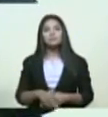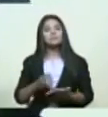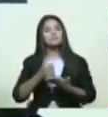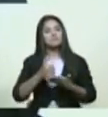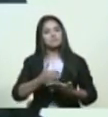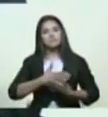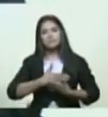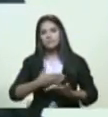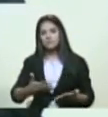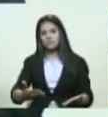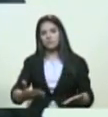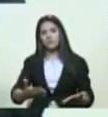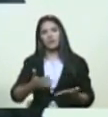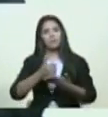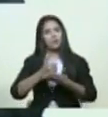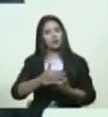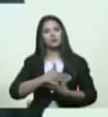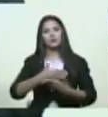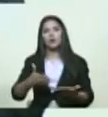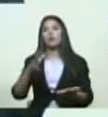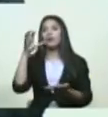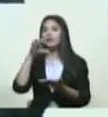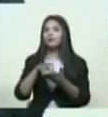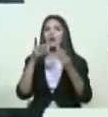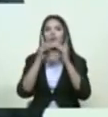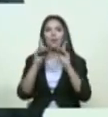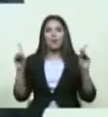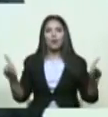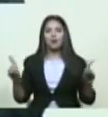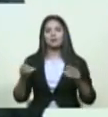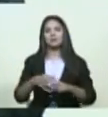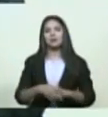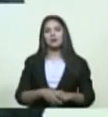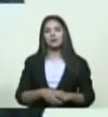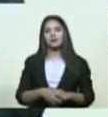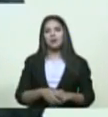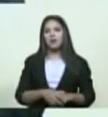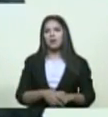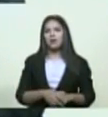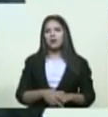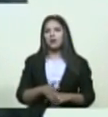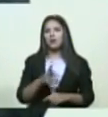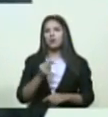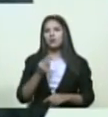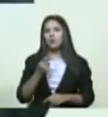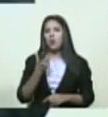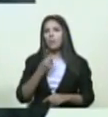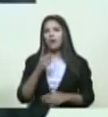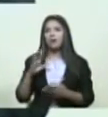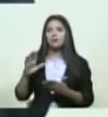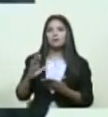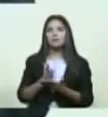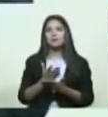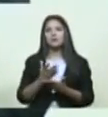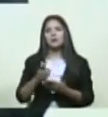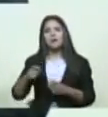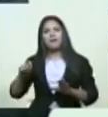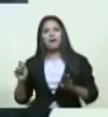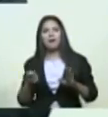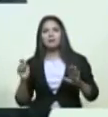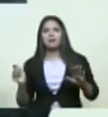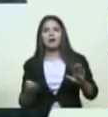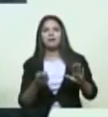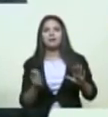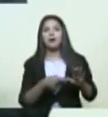colaborar con el Estado, con la democracia, y no para sacar el hacha de la guerra y estar